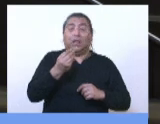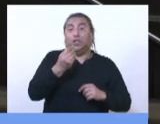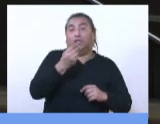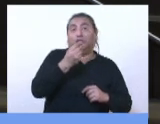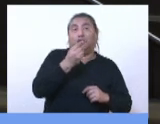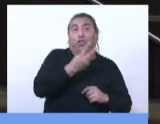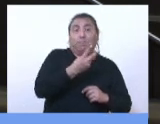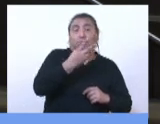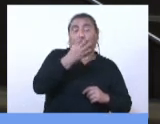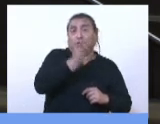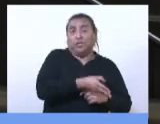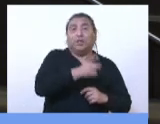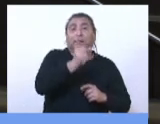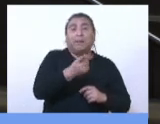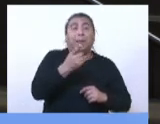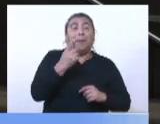biocombustible